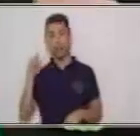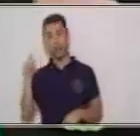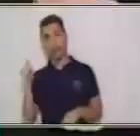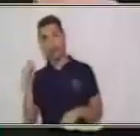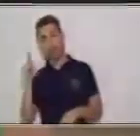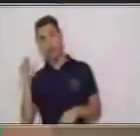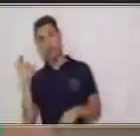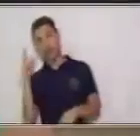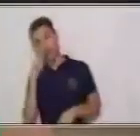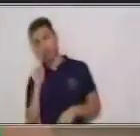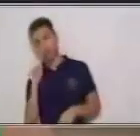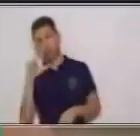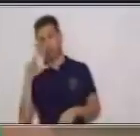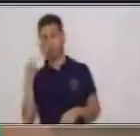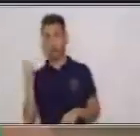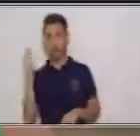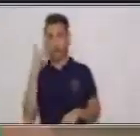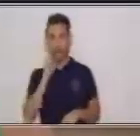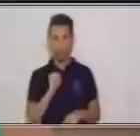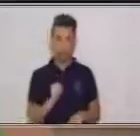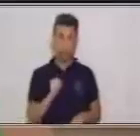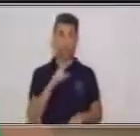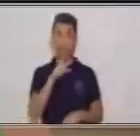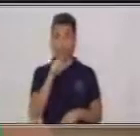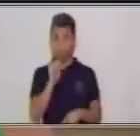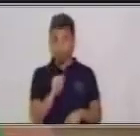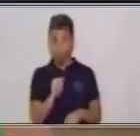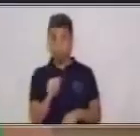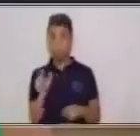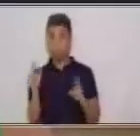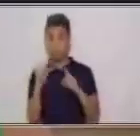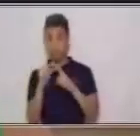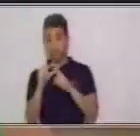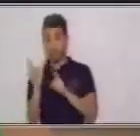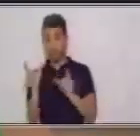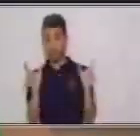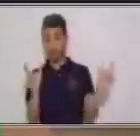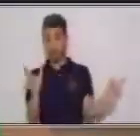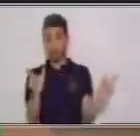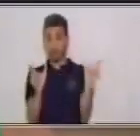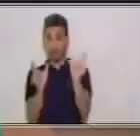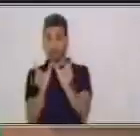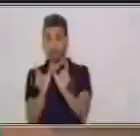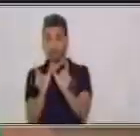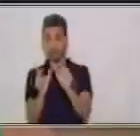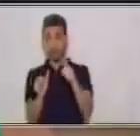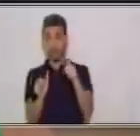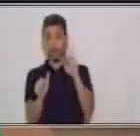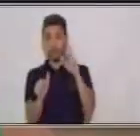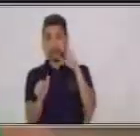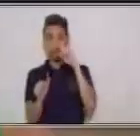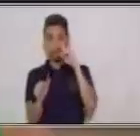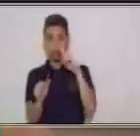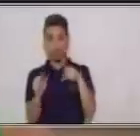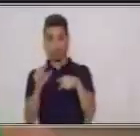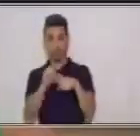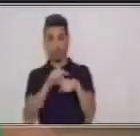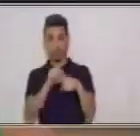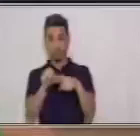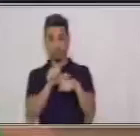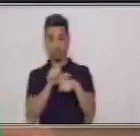logres colocarle un artículo a una palabra, vas a identificar más fácil que es